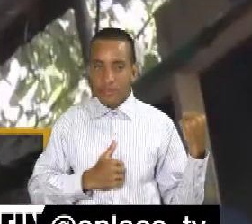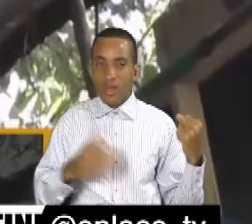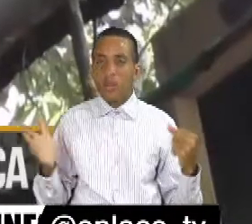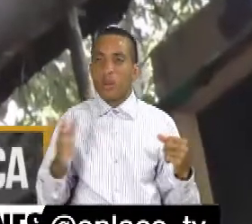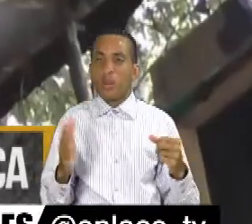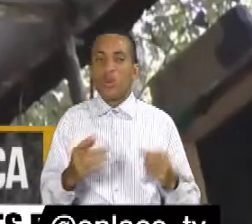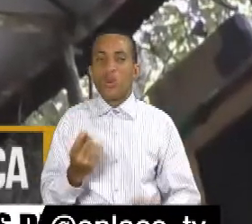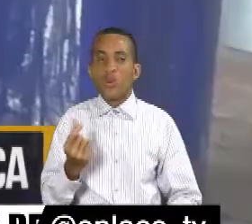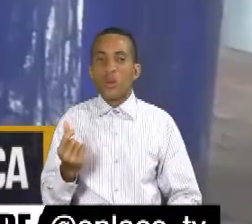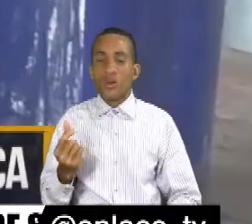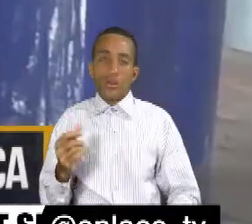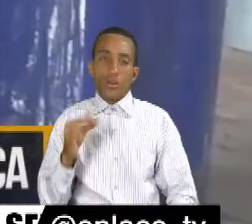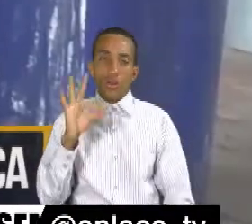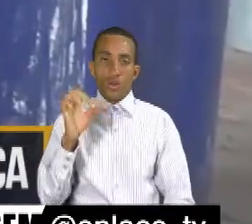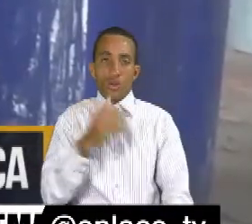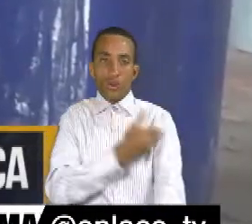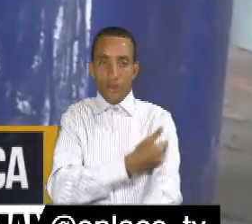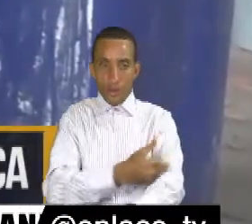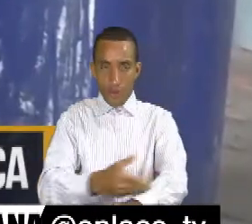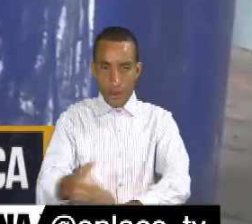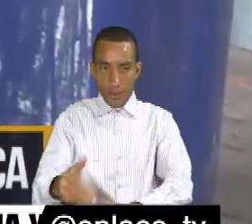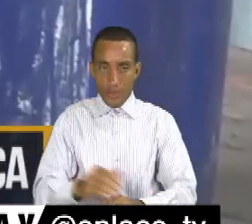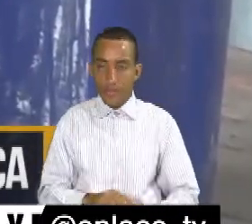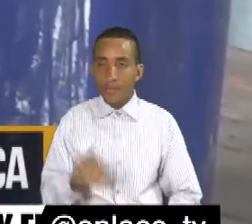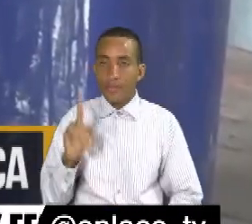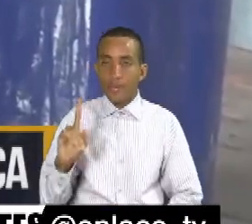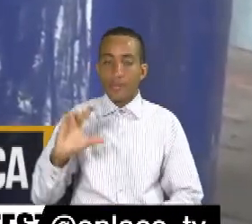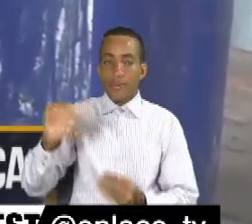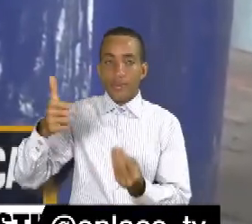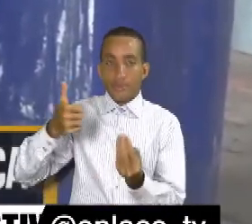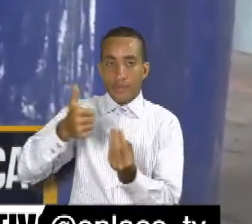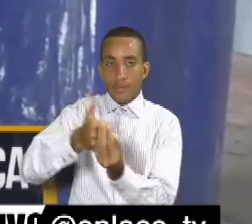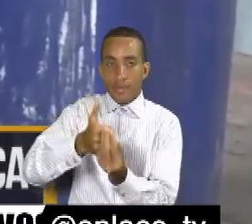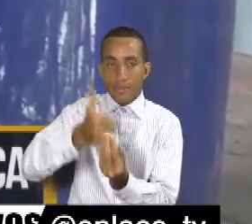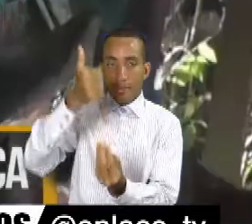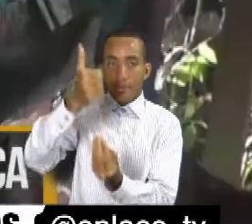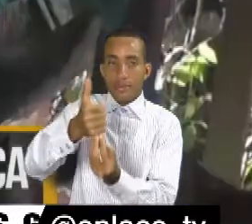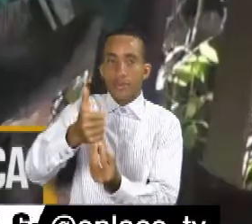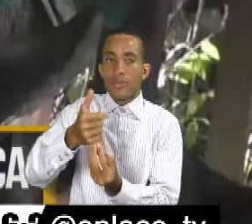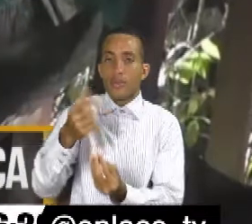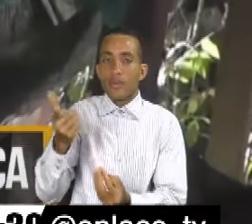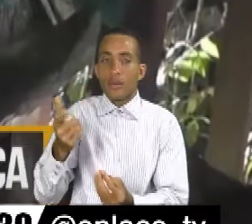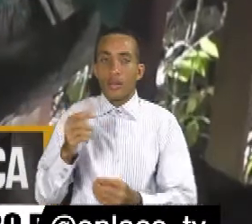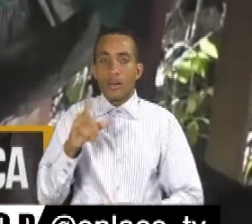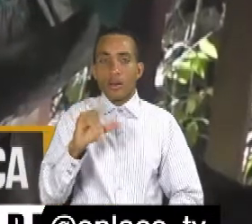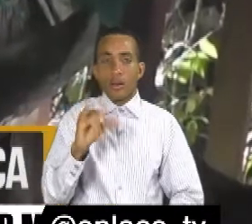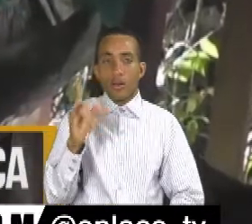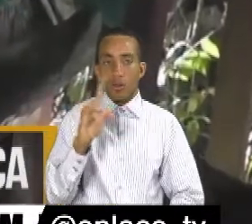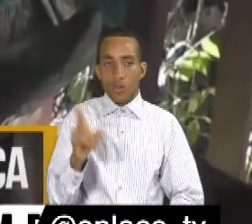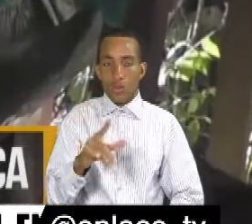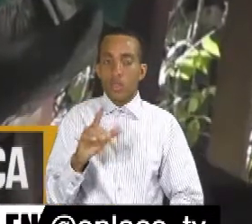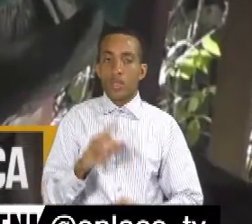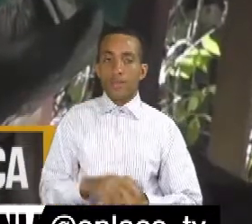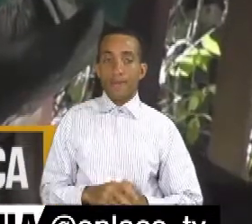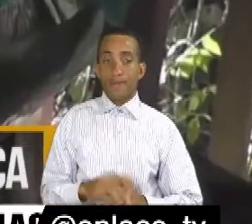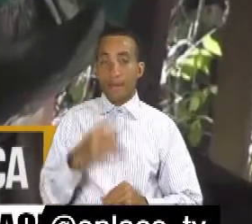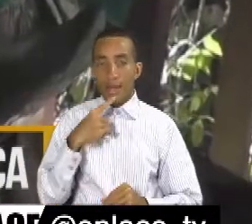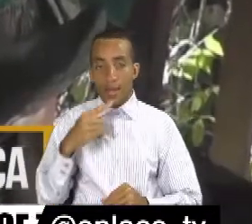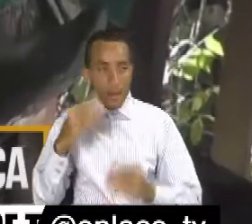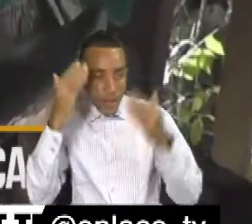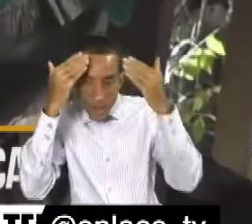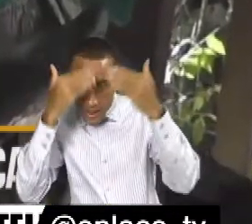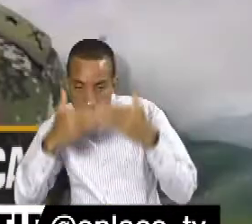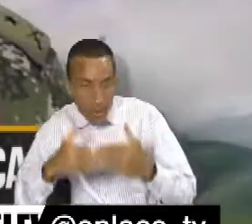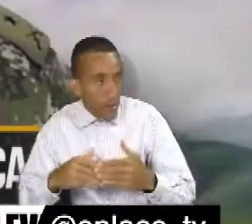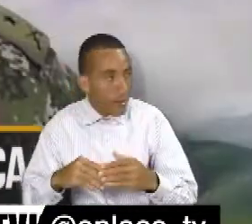más de 8 millones de pesos y estaría al servicio del Frente Luis Fernando Gutiérrez del grupo armado organizado Clan del Golfo, que delinque en zona rural del sur